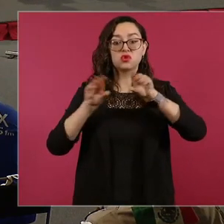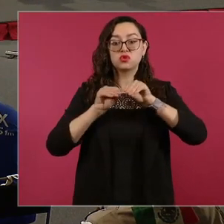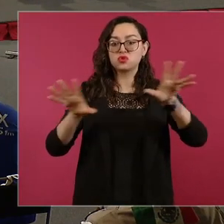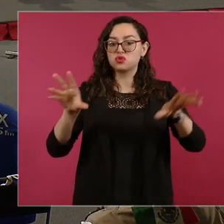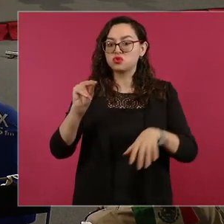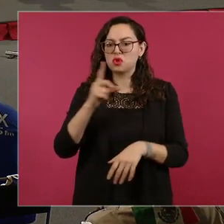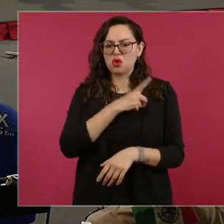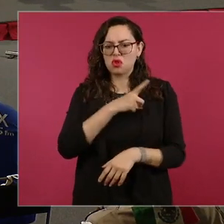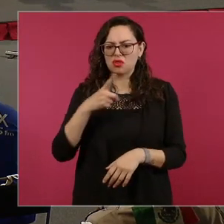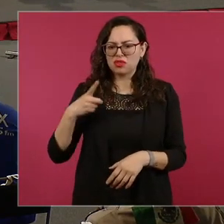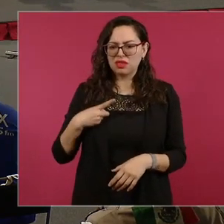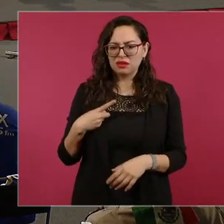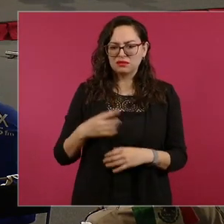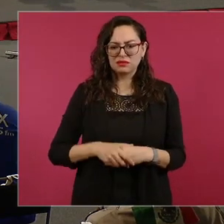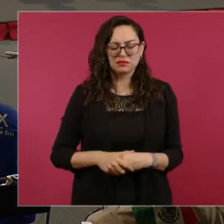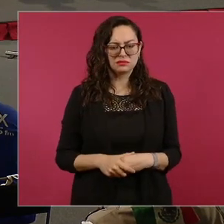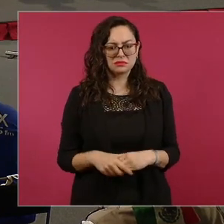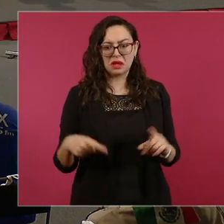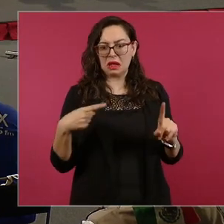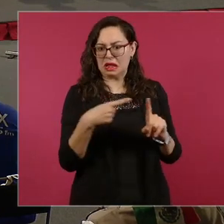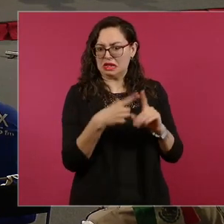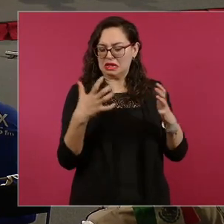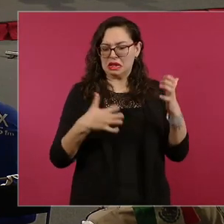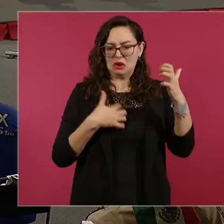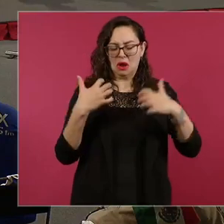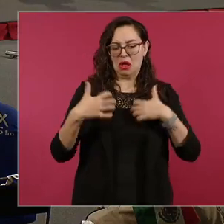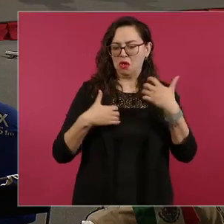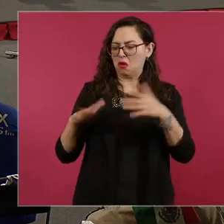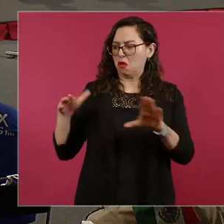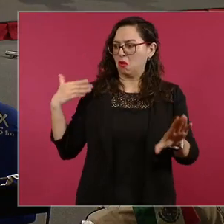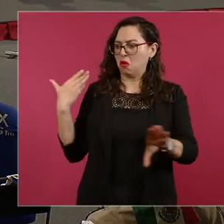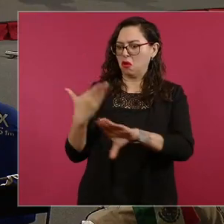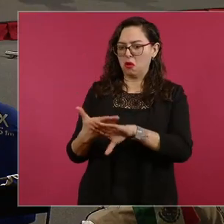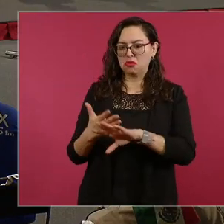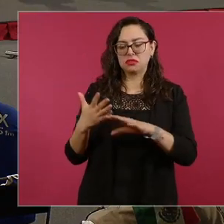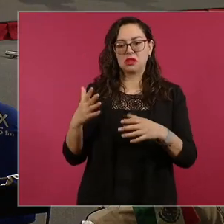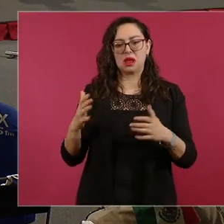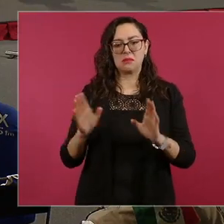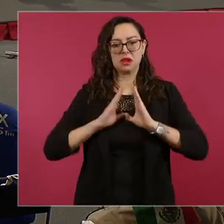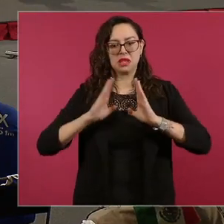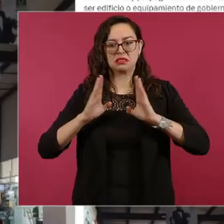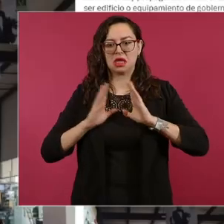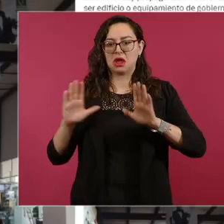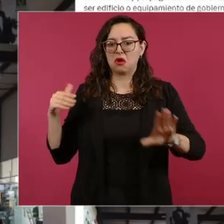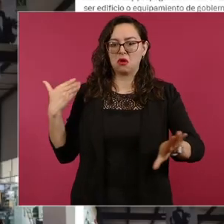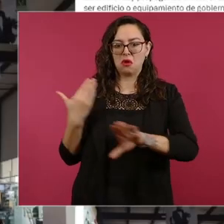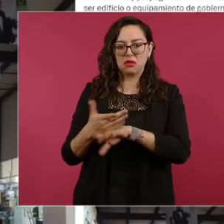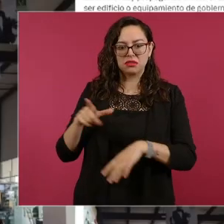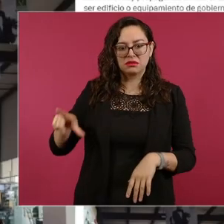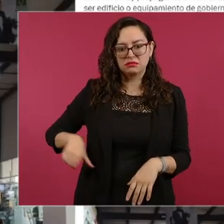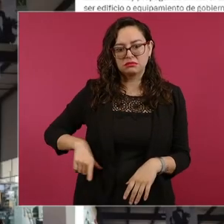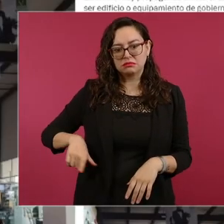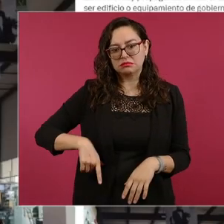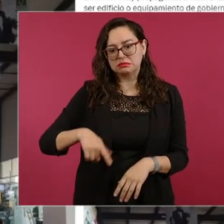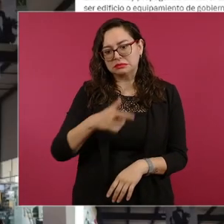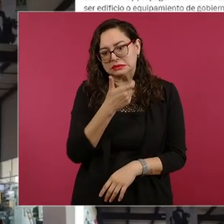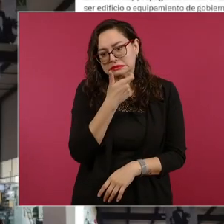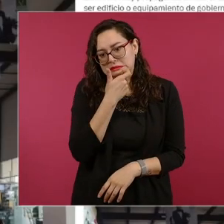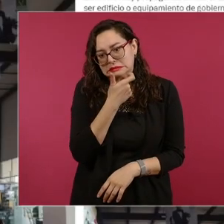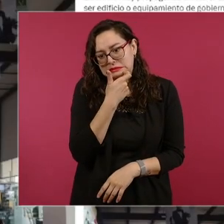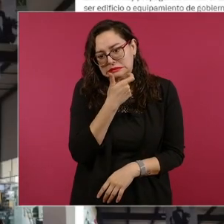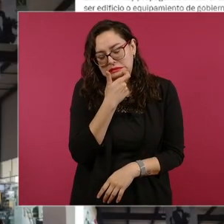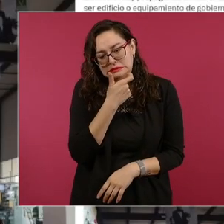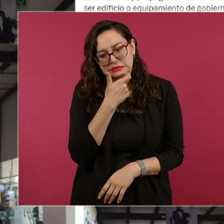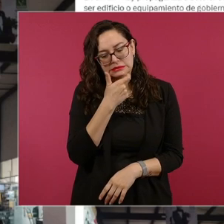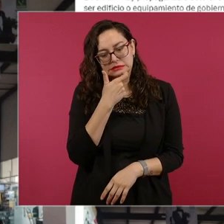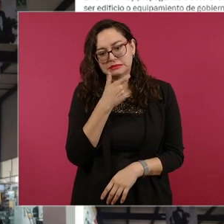metió una regañiza a los militares y al gobierno. Pero esta declaración es de risa y vamos a ver por qué. Acompaña